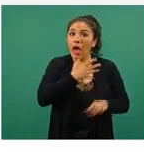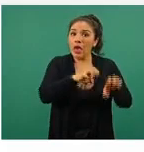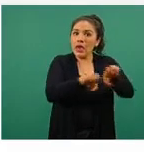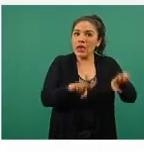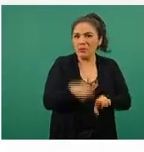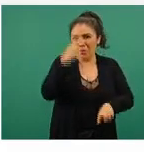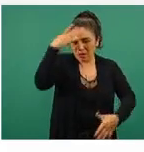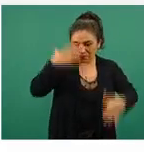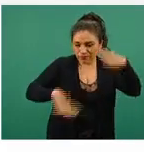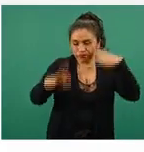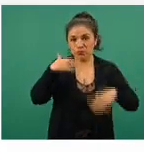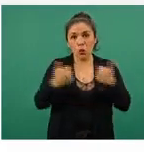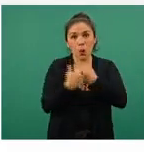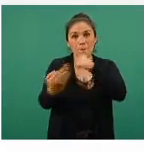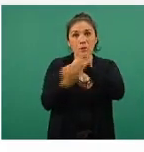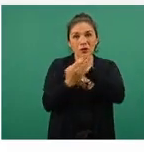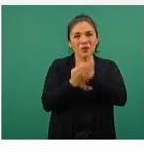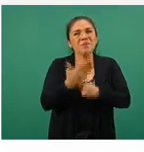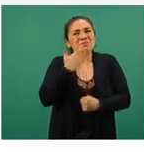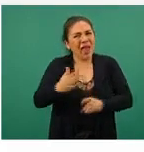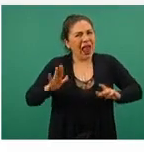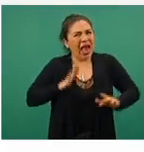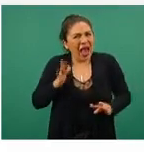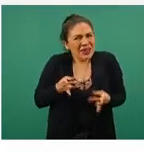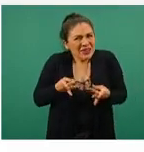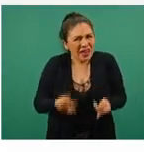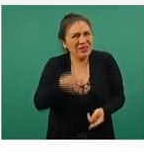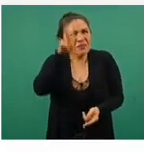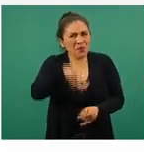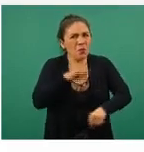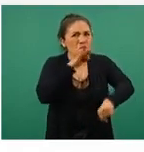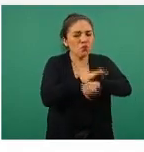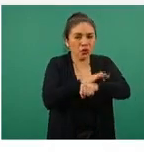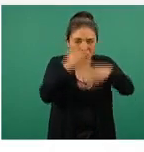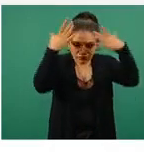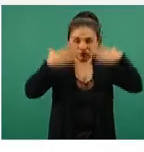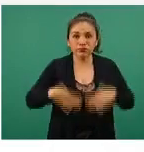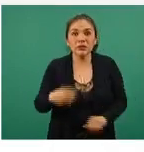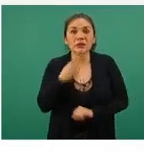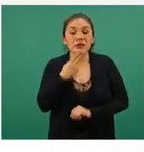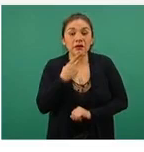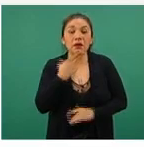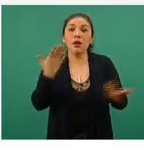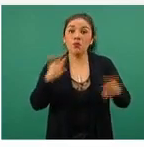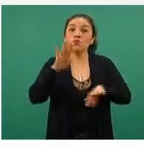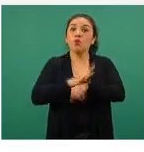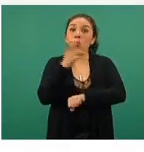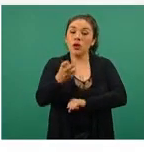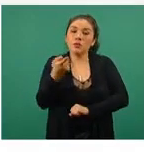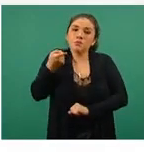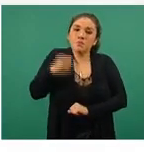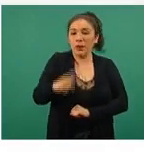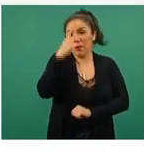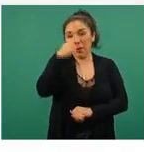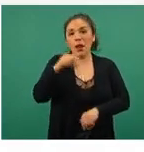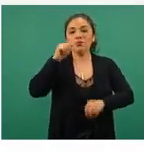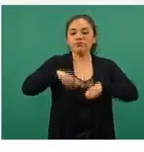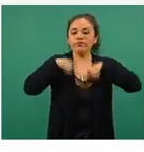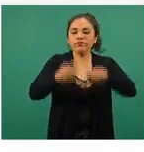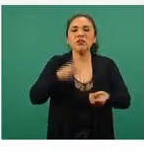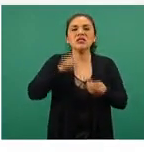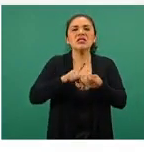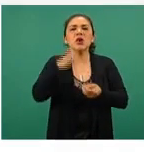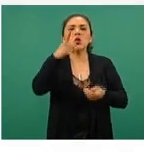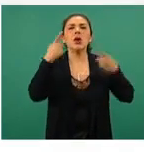equipos de protección que fueran de calidad, que realmente los protegieran. Es por eso que se instruyó para nombrar a un